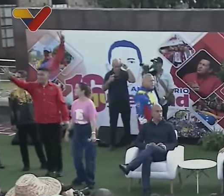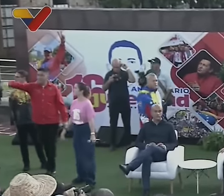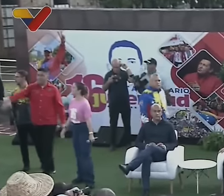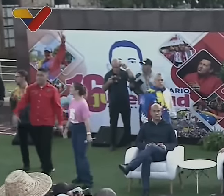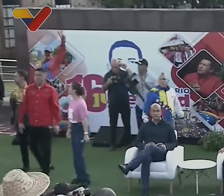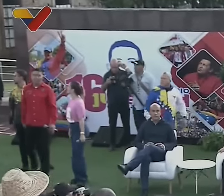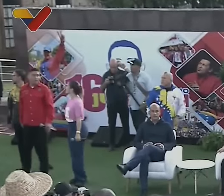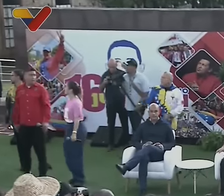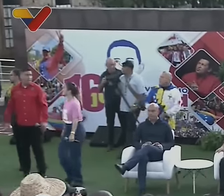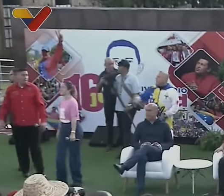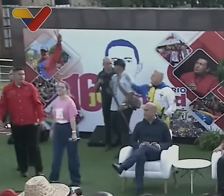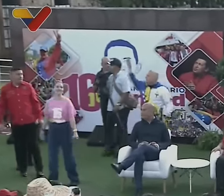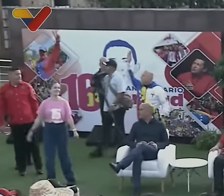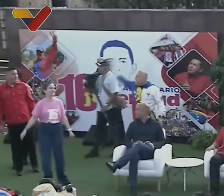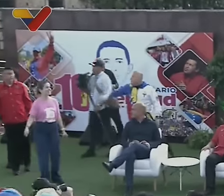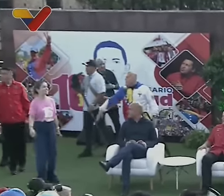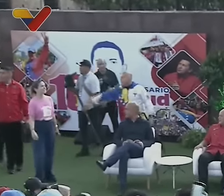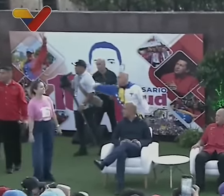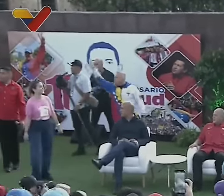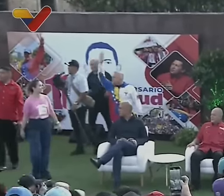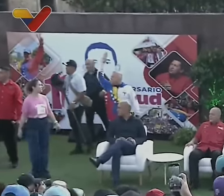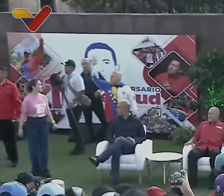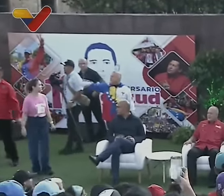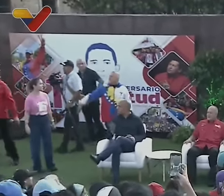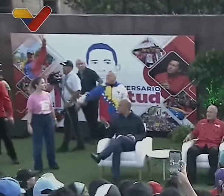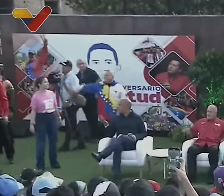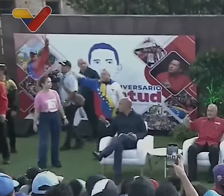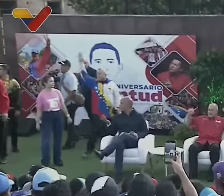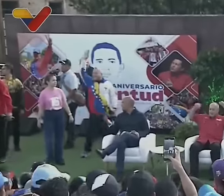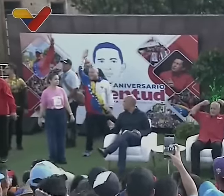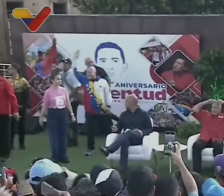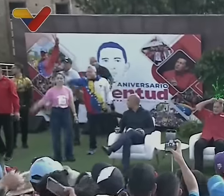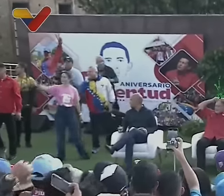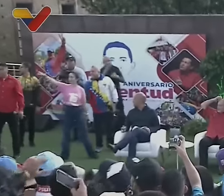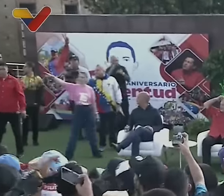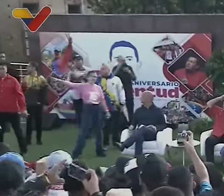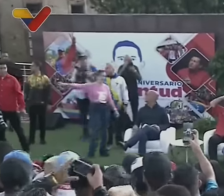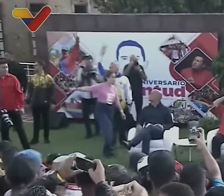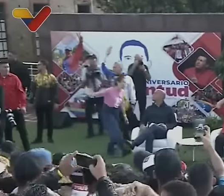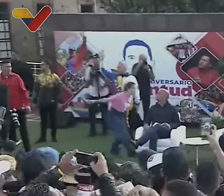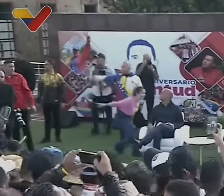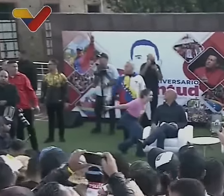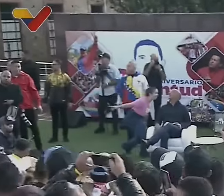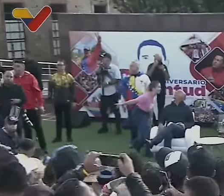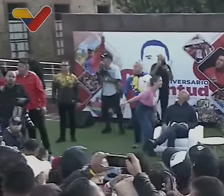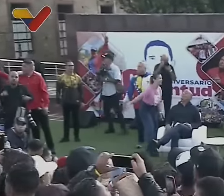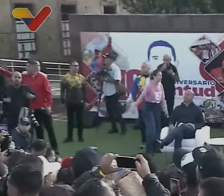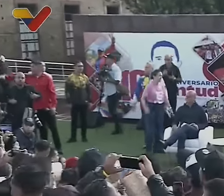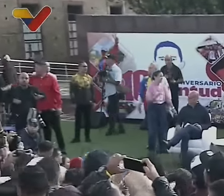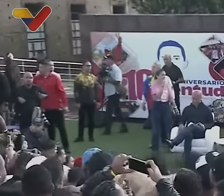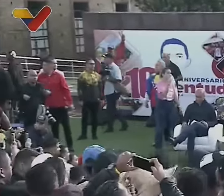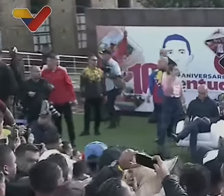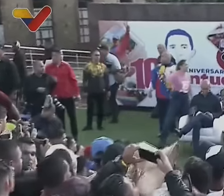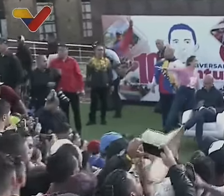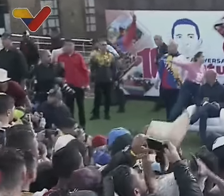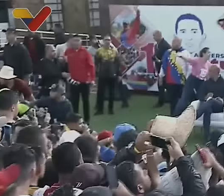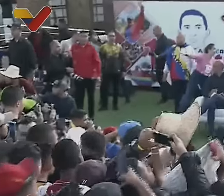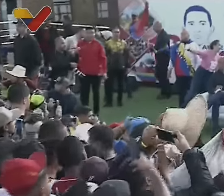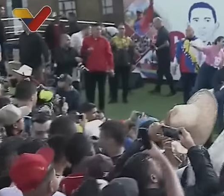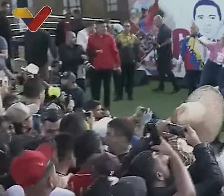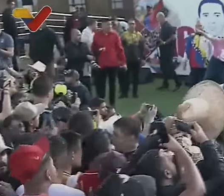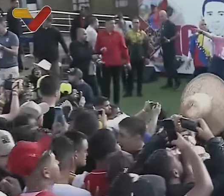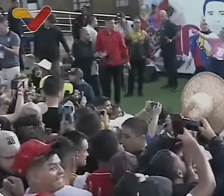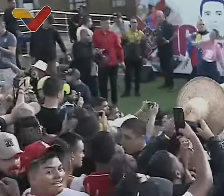esa juventud de hace 500 años. La Juventud del Partido Socialista Unido de Venezuela fue creada por Hugo Chávez durante un congreso de